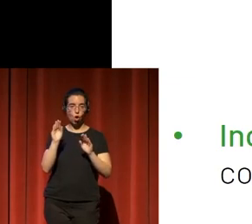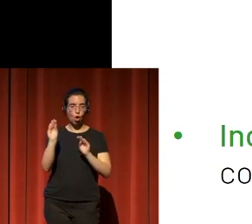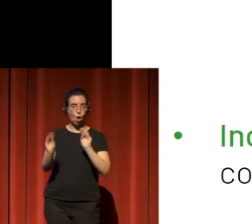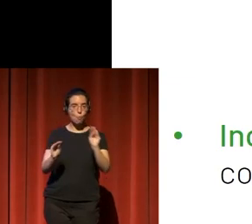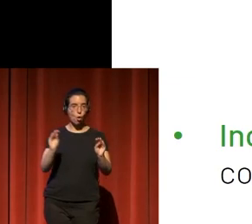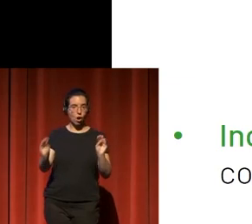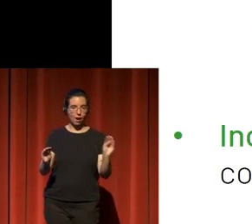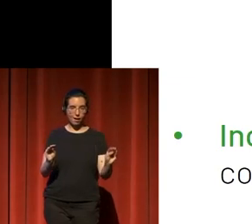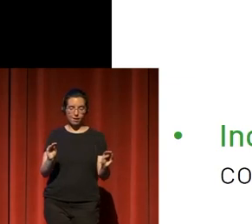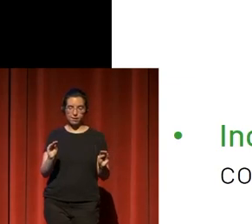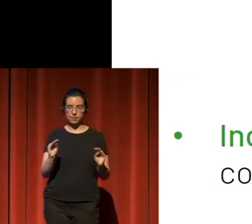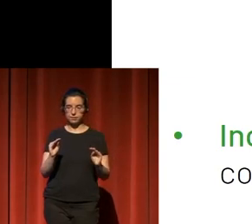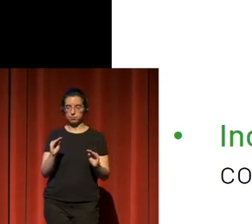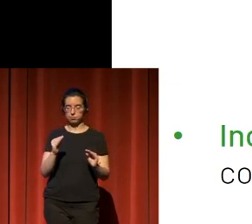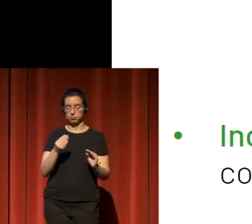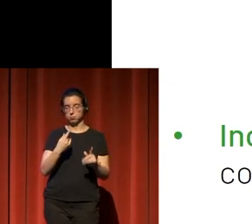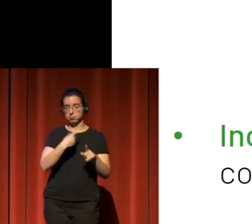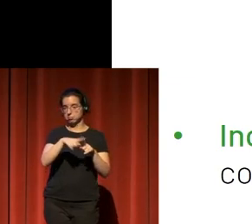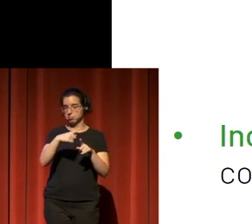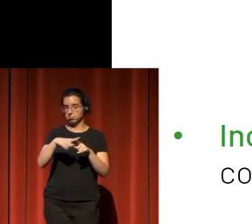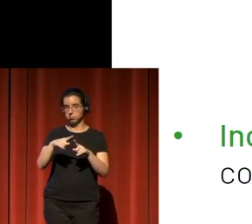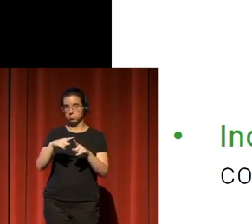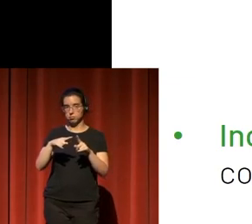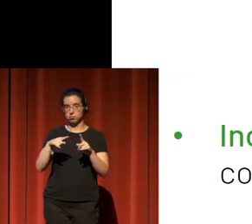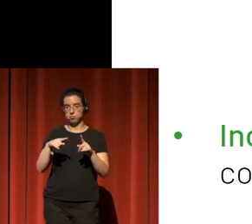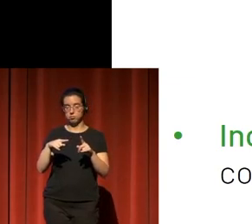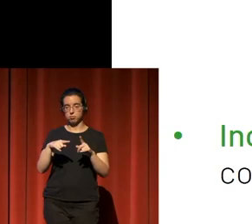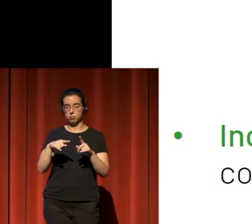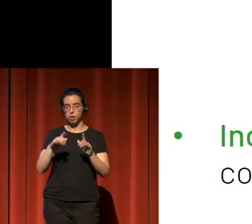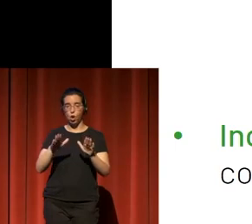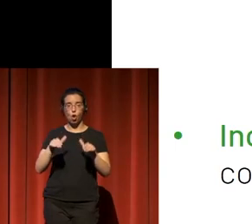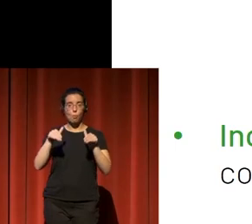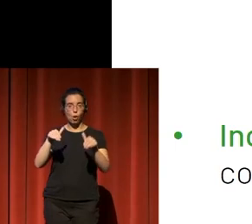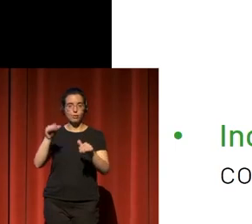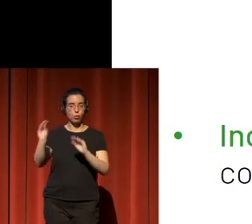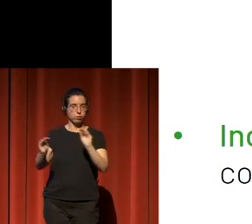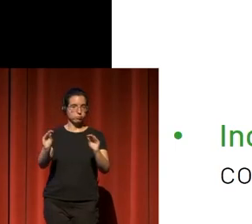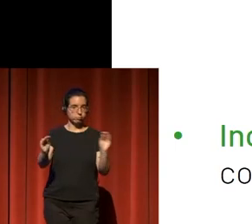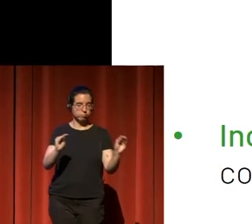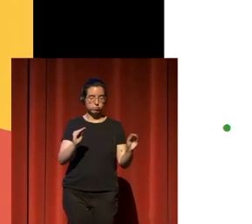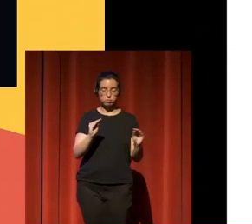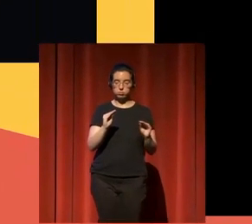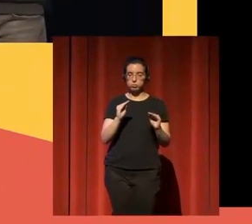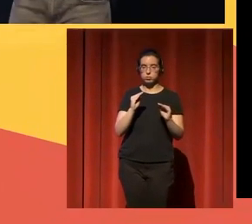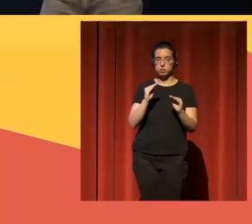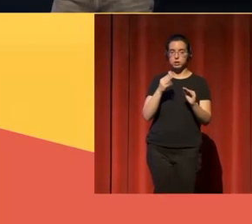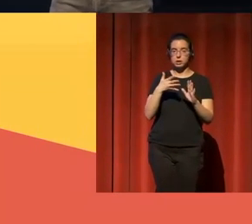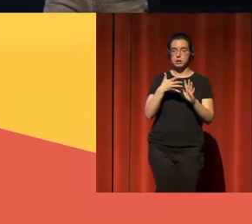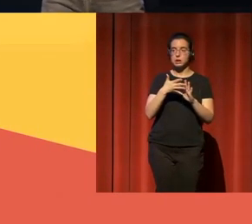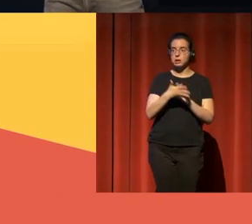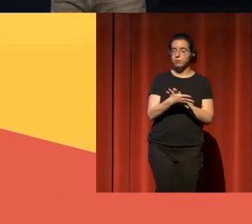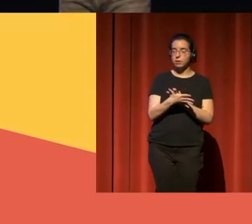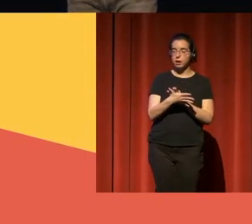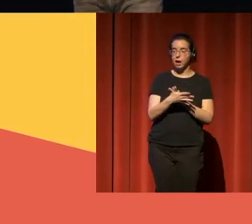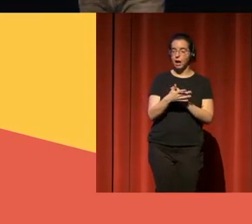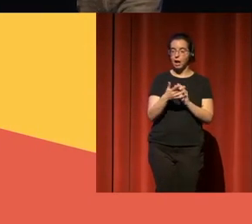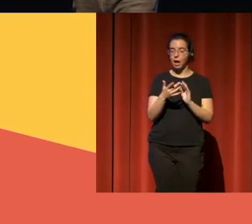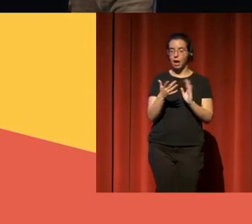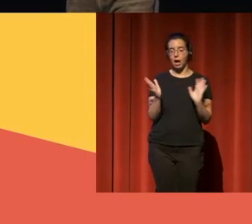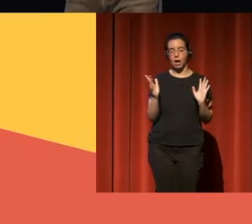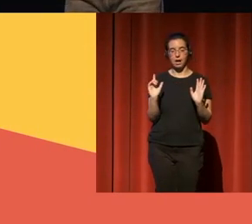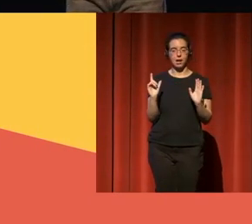eh que es vamos que debería ser un requisito no convocar a los diferentes no implica per sé que interaccionen entre